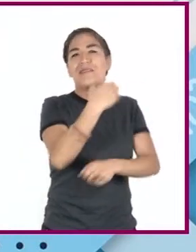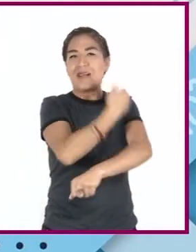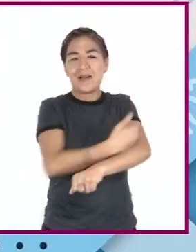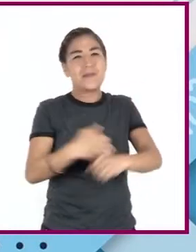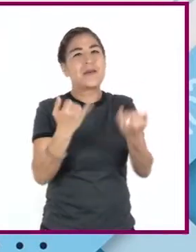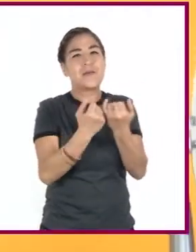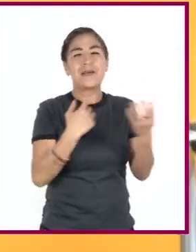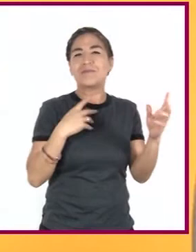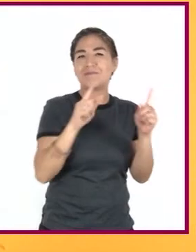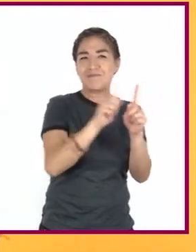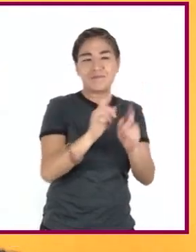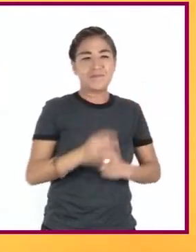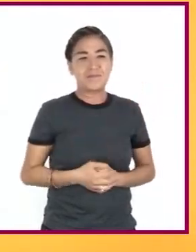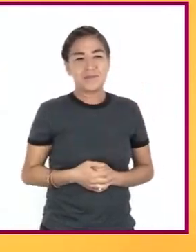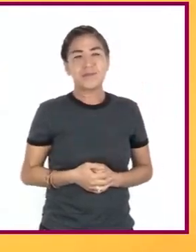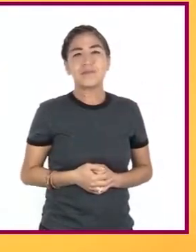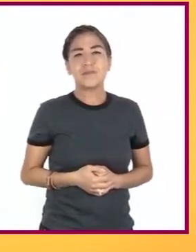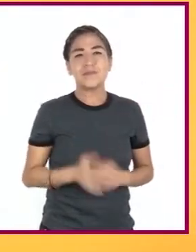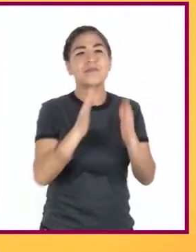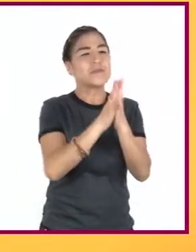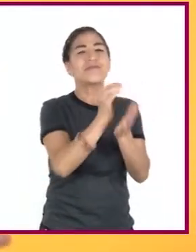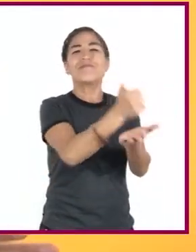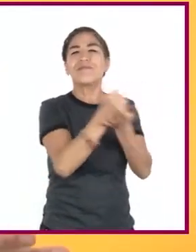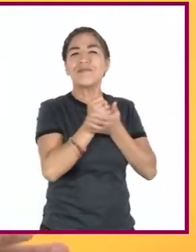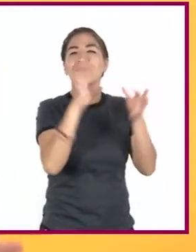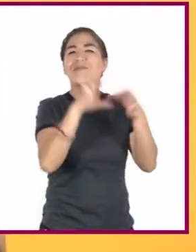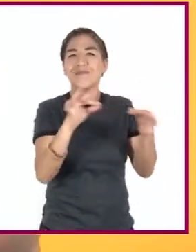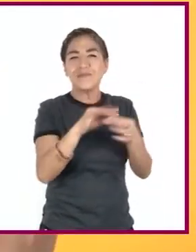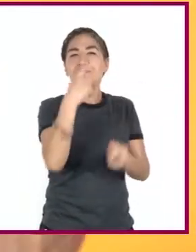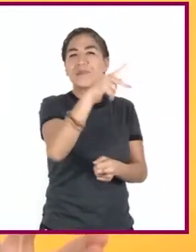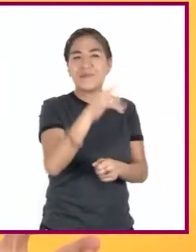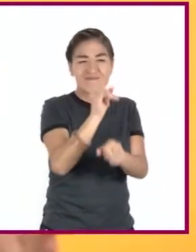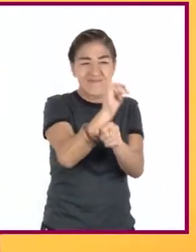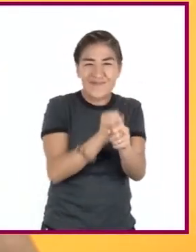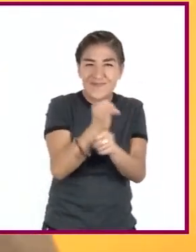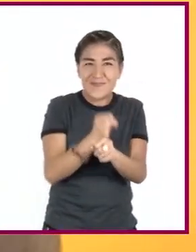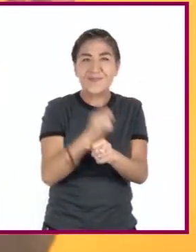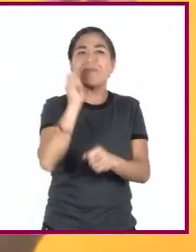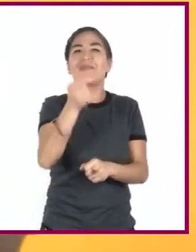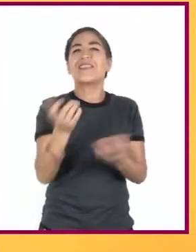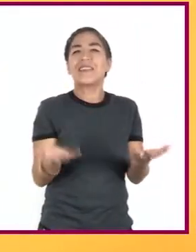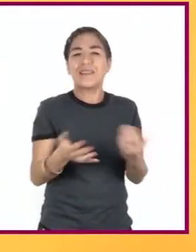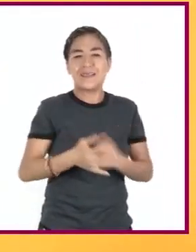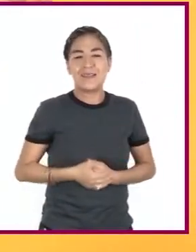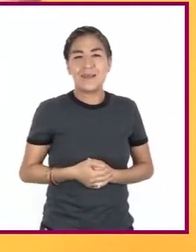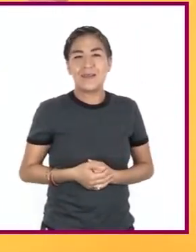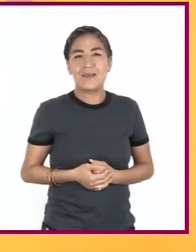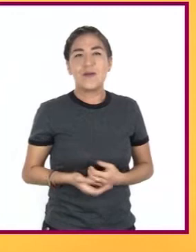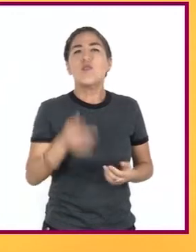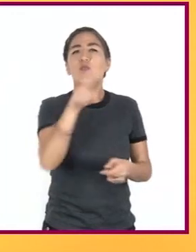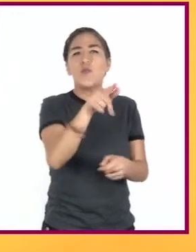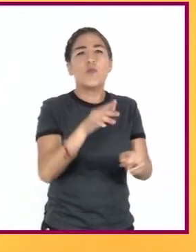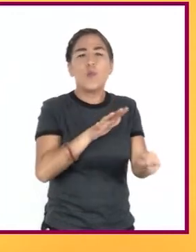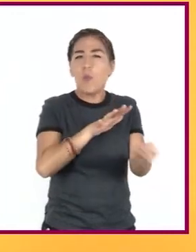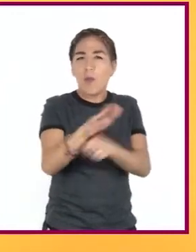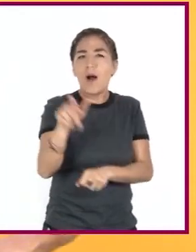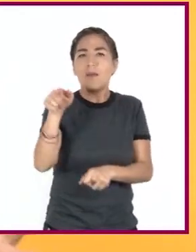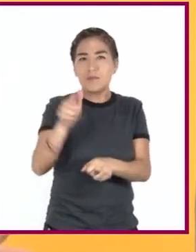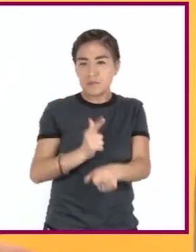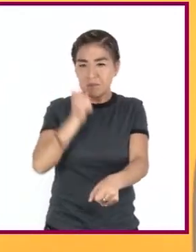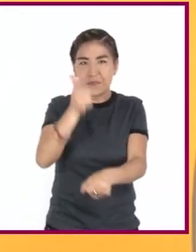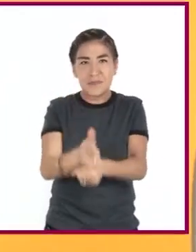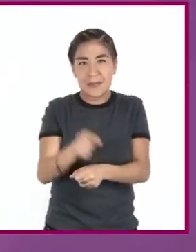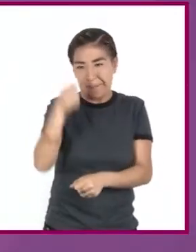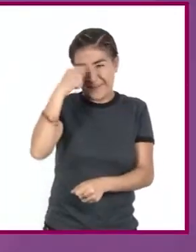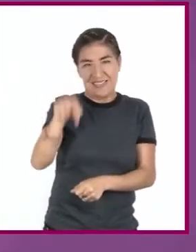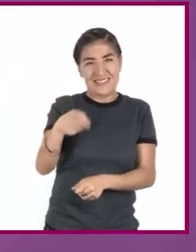suya. Señor, por favor, síganos contando más de sus investigaciones. No sé, ¿qué descubrimientos logró en la